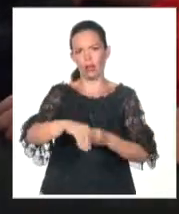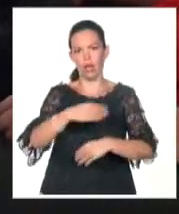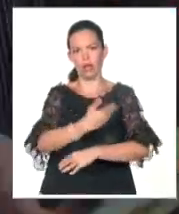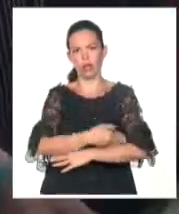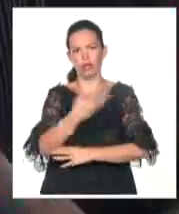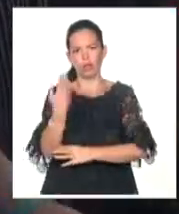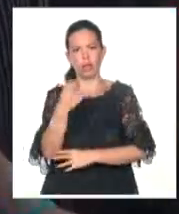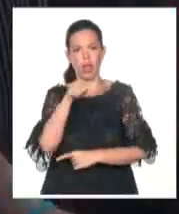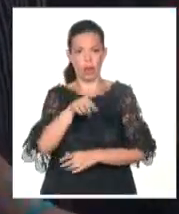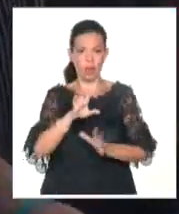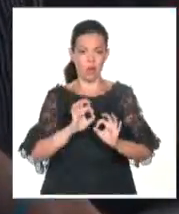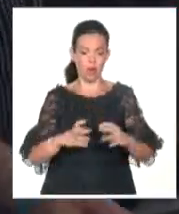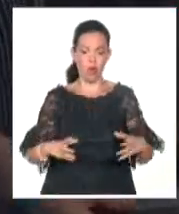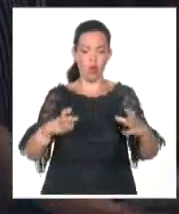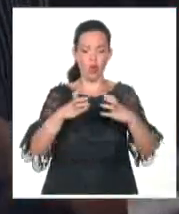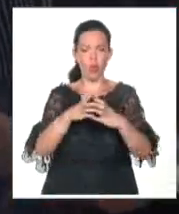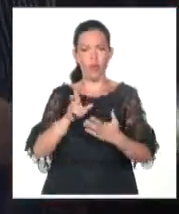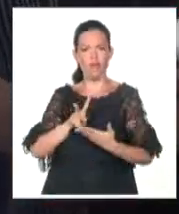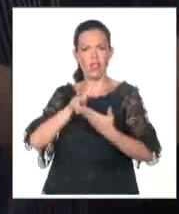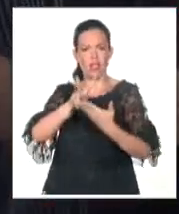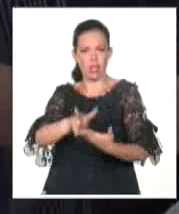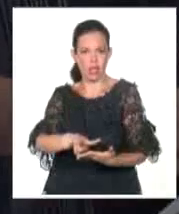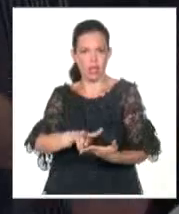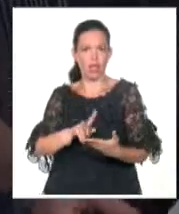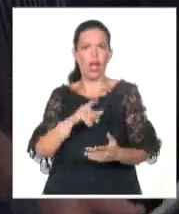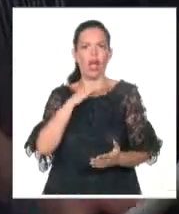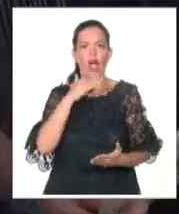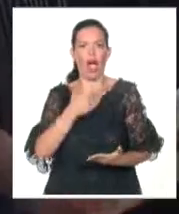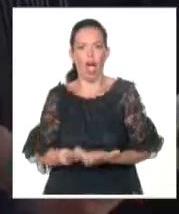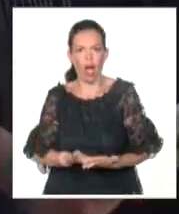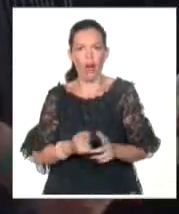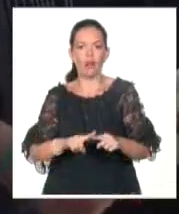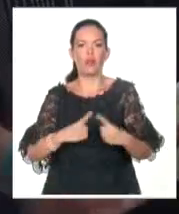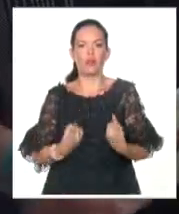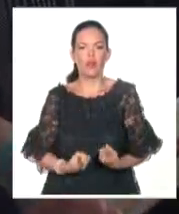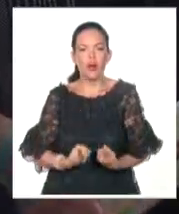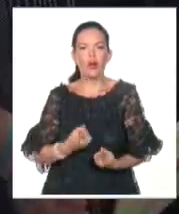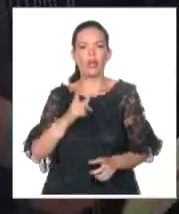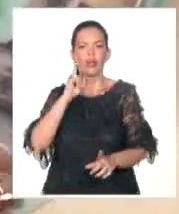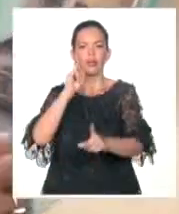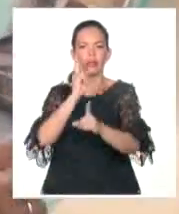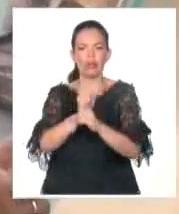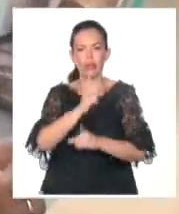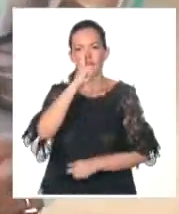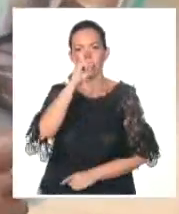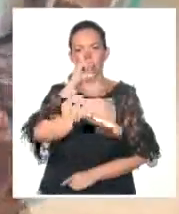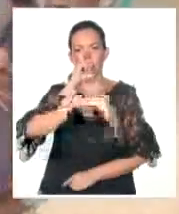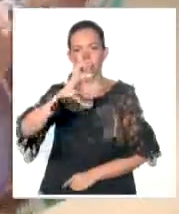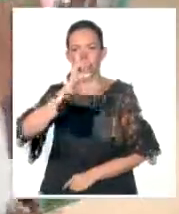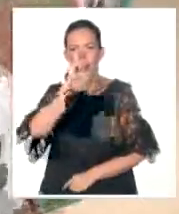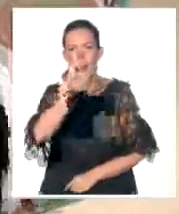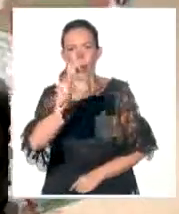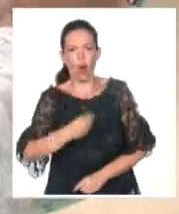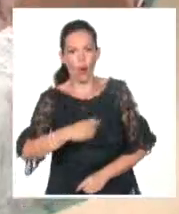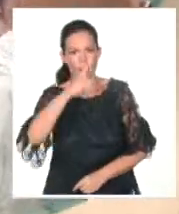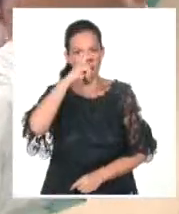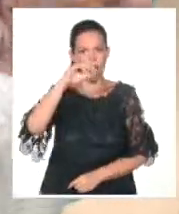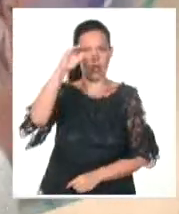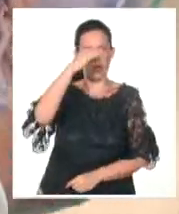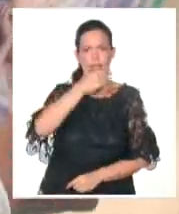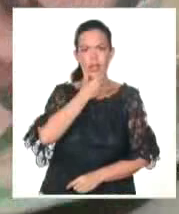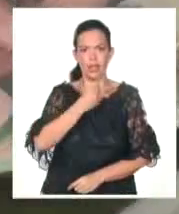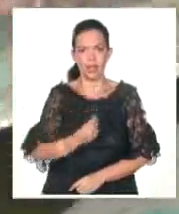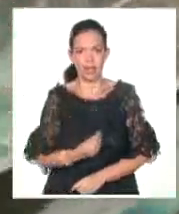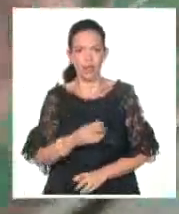en la ciudad quedaron maravillados al conocer la atención a los niños y adolescentes de esta institución que los abriga y educa para la vida,